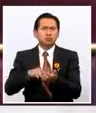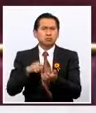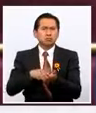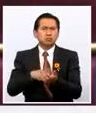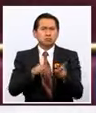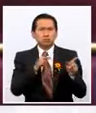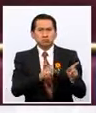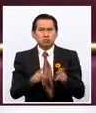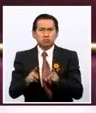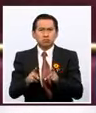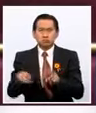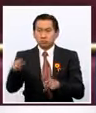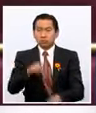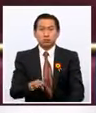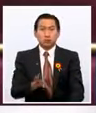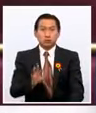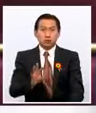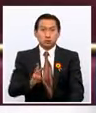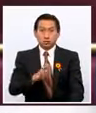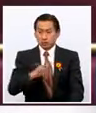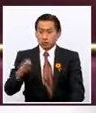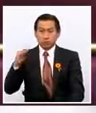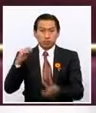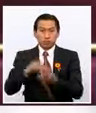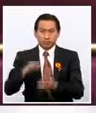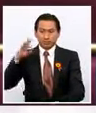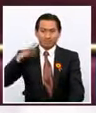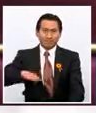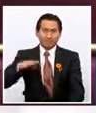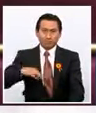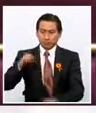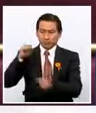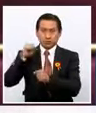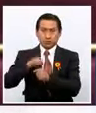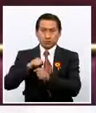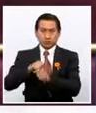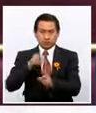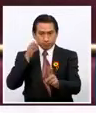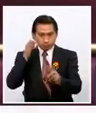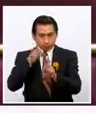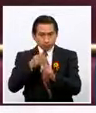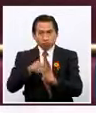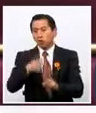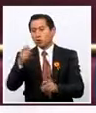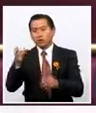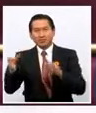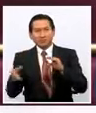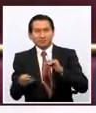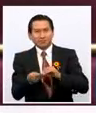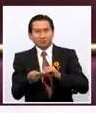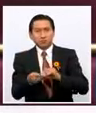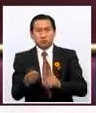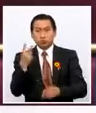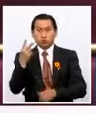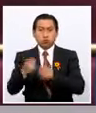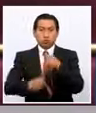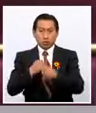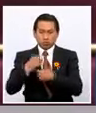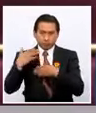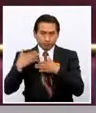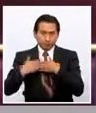crear 600.000 beneficiarios entre empleos directos e indirectos y en el lapso de dos años